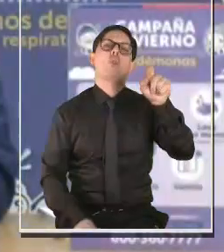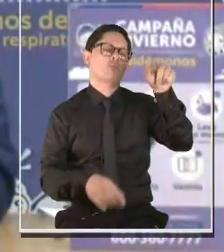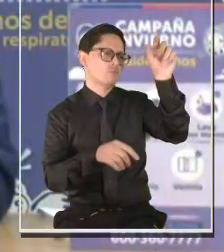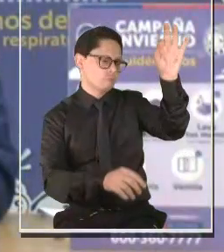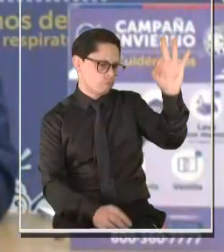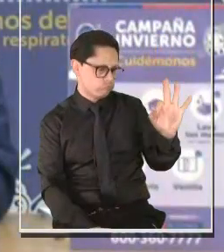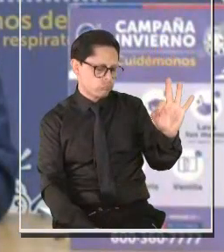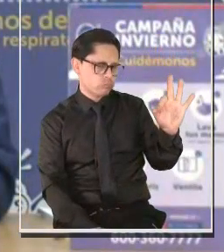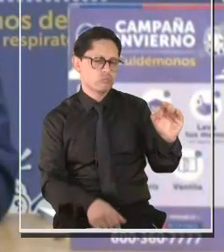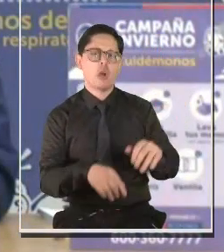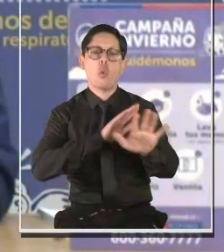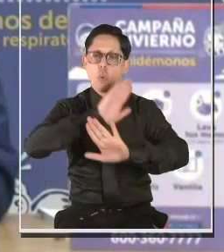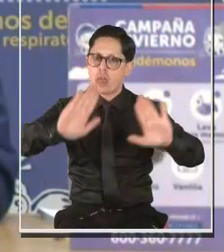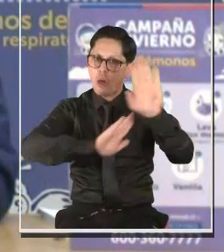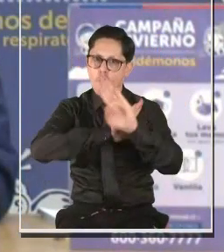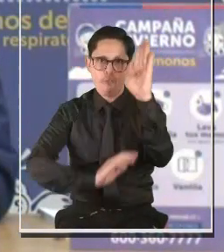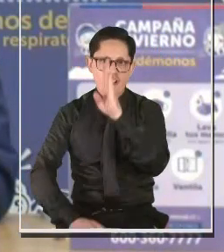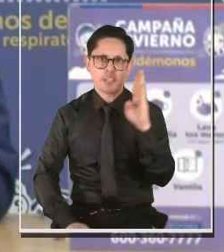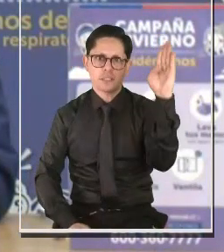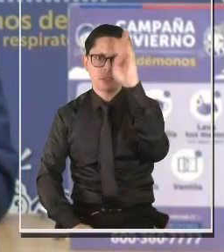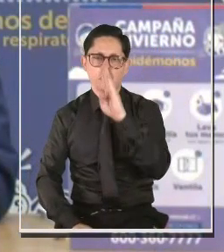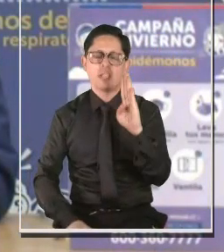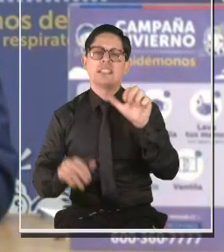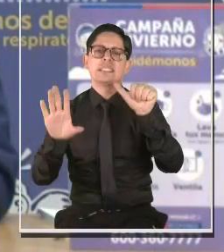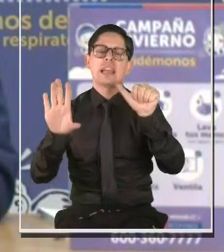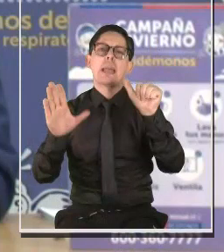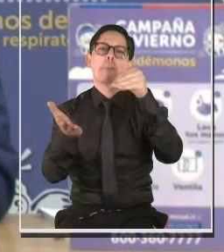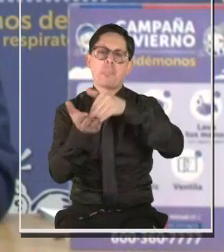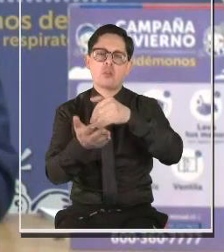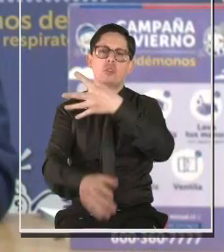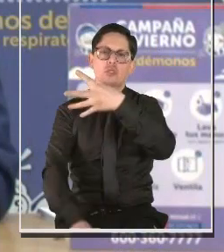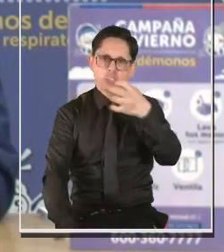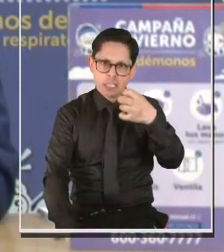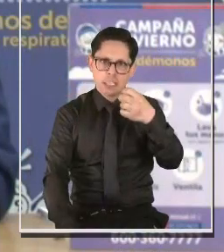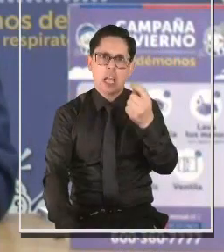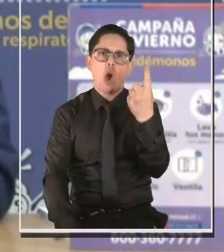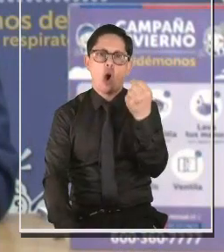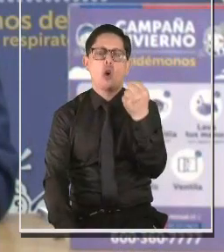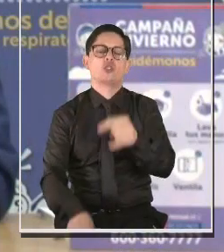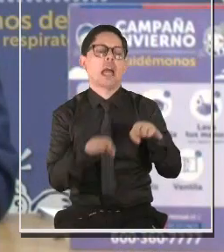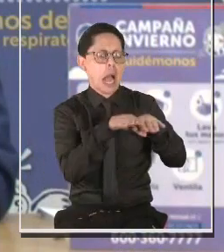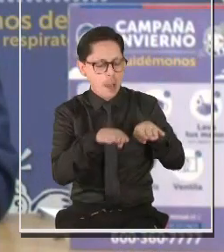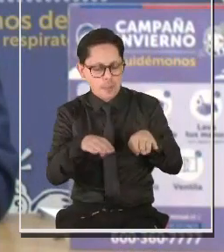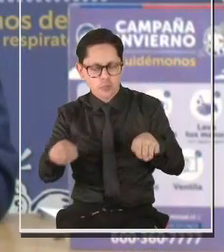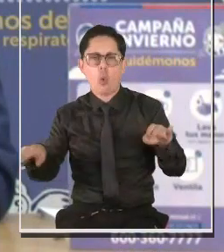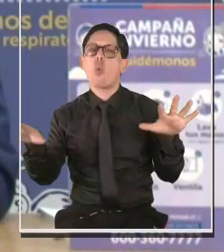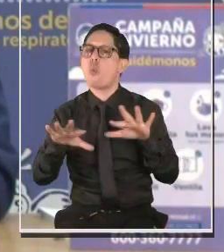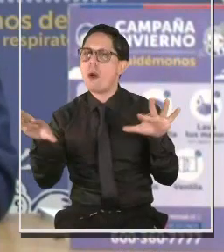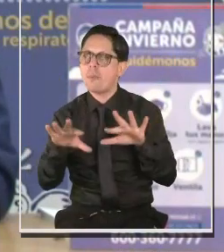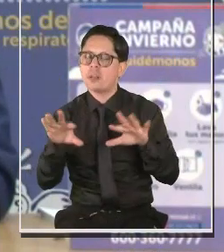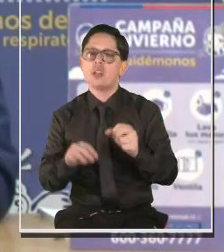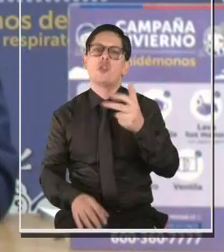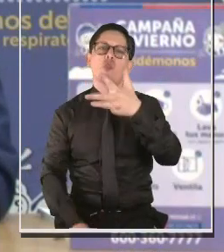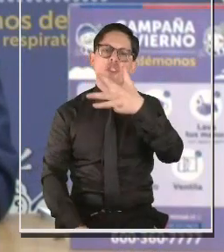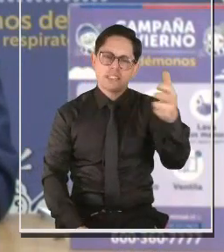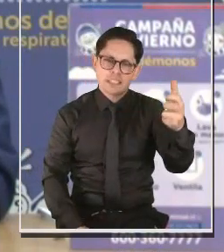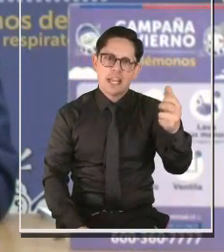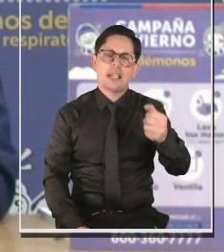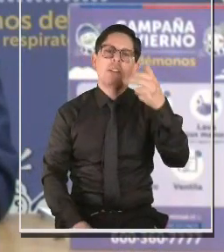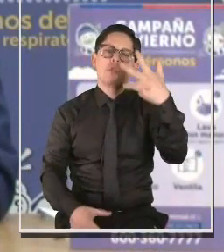de ocupación y en cuidados básicos tenemos 6.411 camas habilitadas con